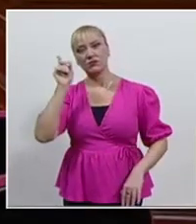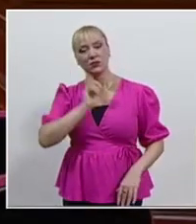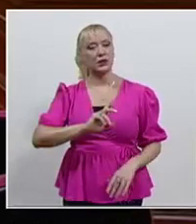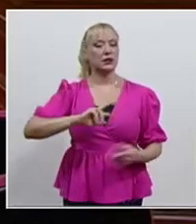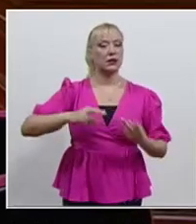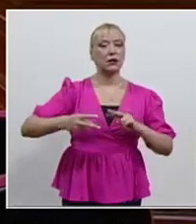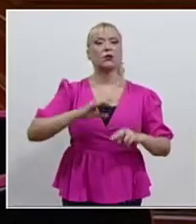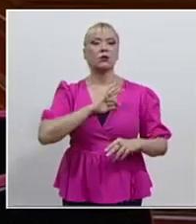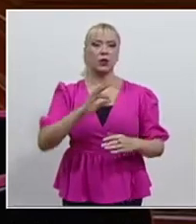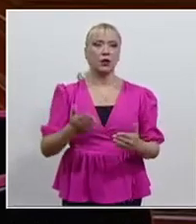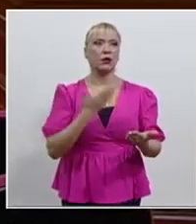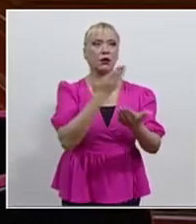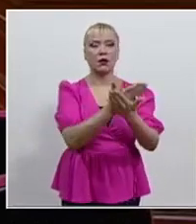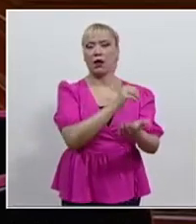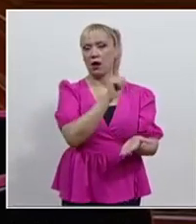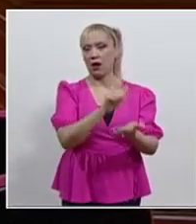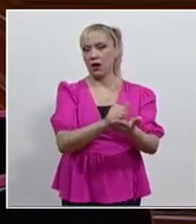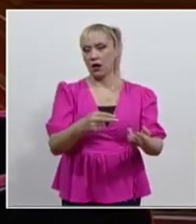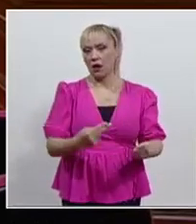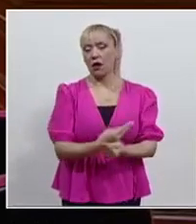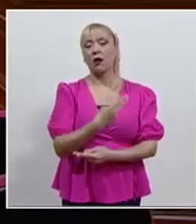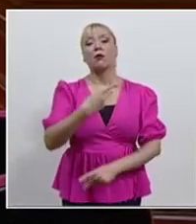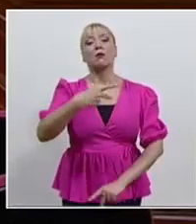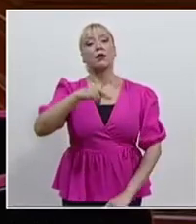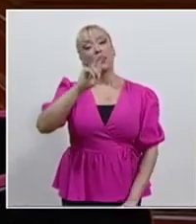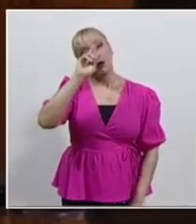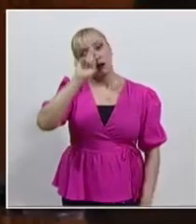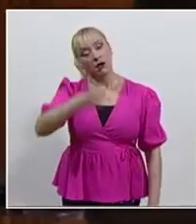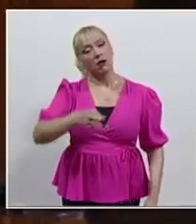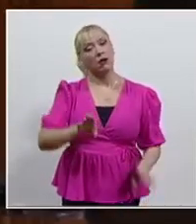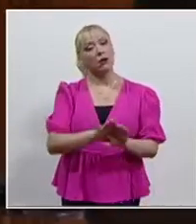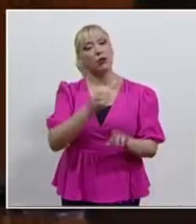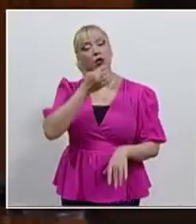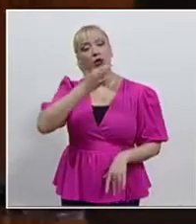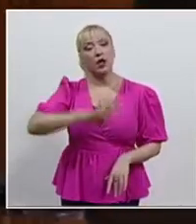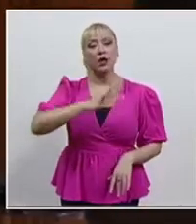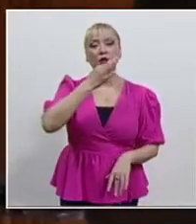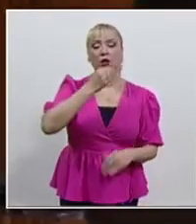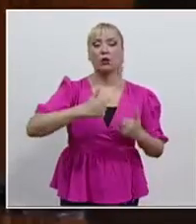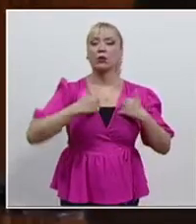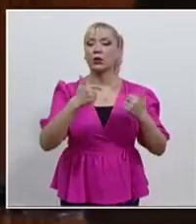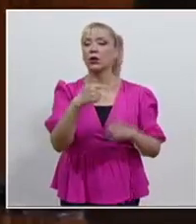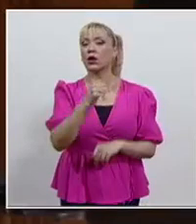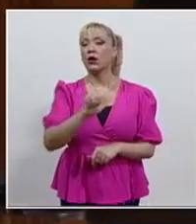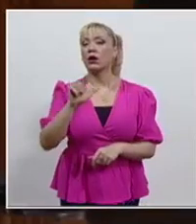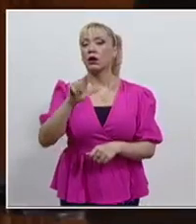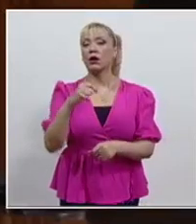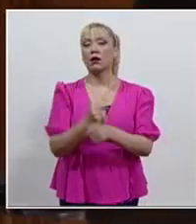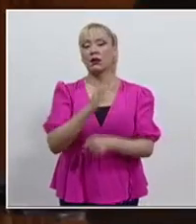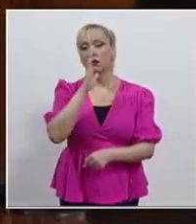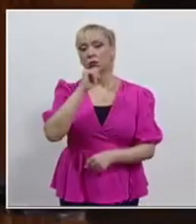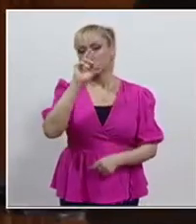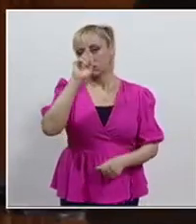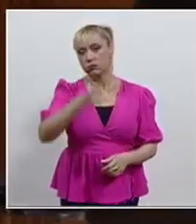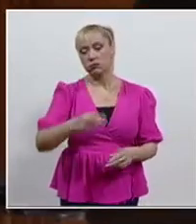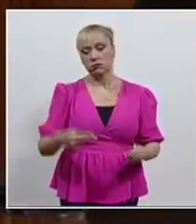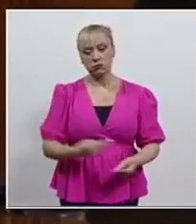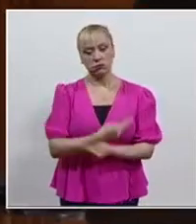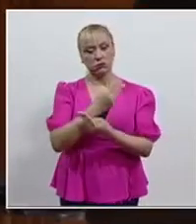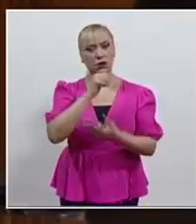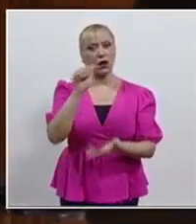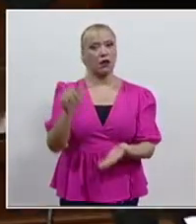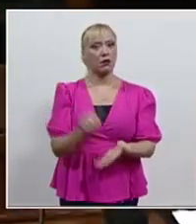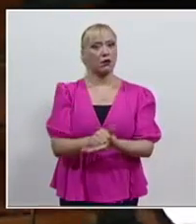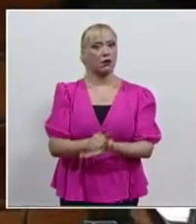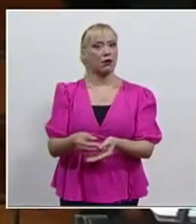acta de nacimiento, norma que prohibía de manera absoluta que niñas, niños y adolescentes pudieran acceder al procedimiento para